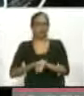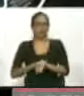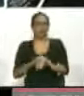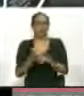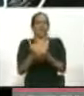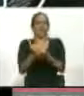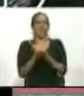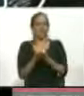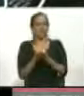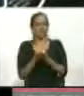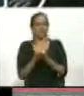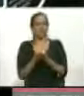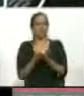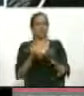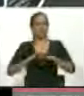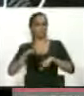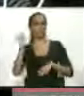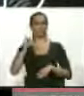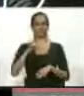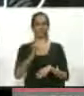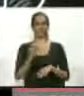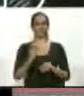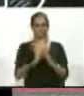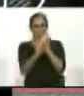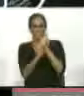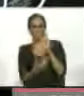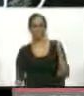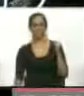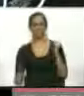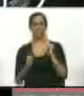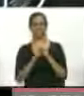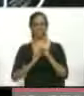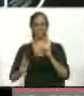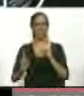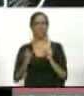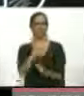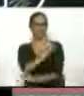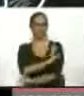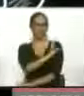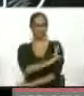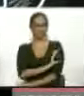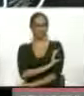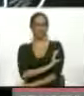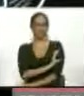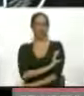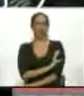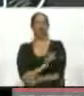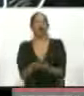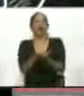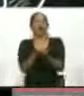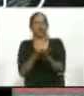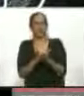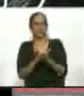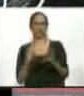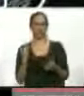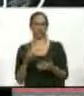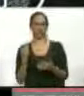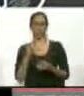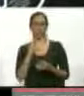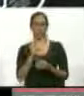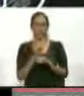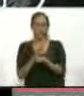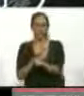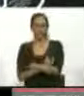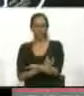full porque si yo me fugué de una clínica con la ayuda como lo dije anteriormente